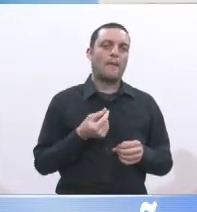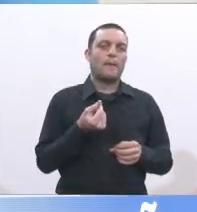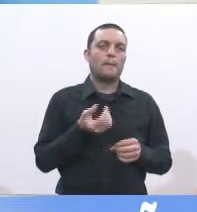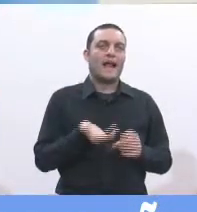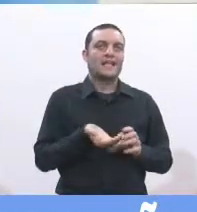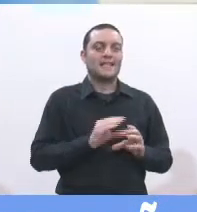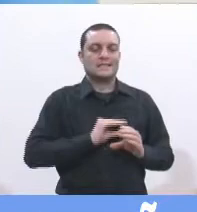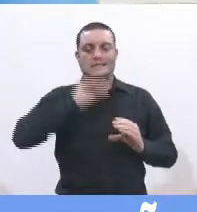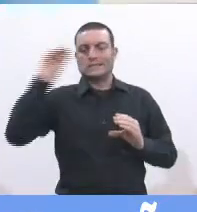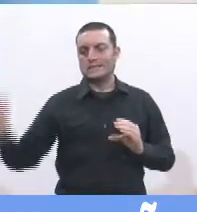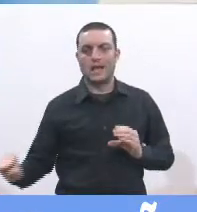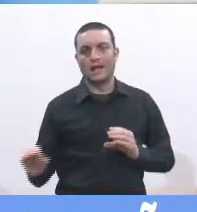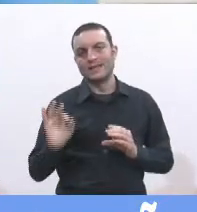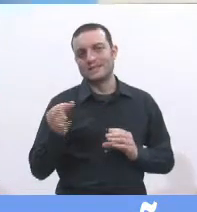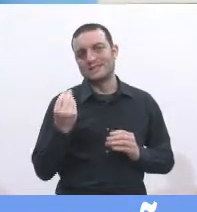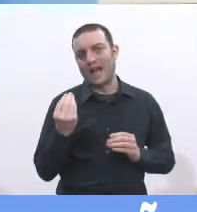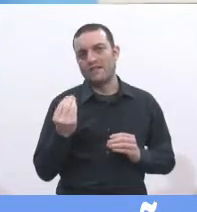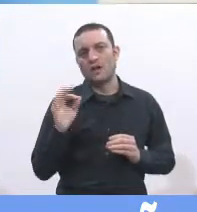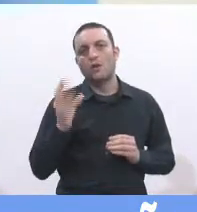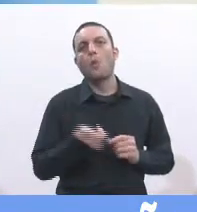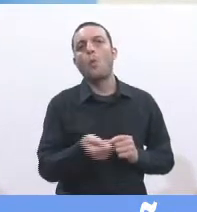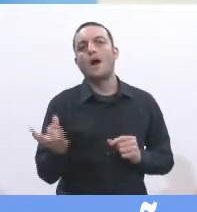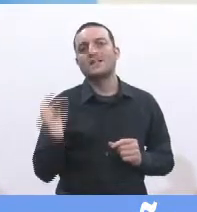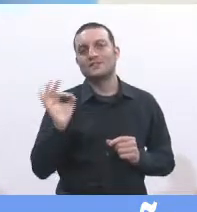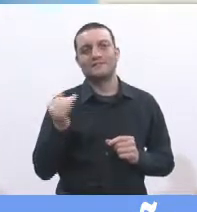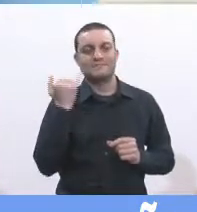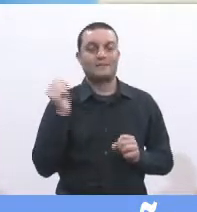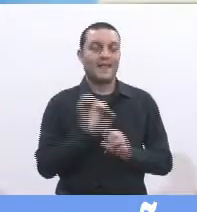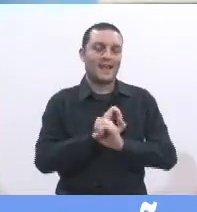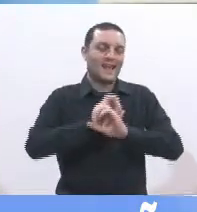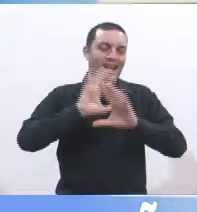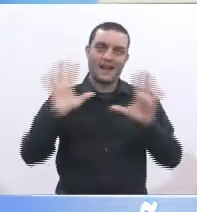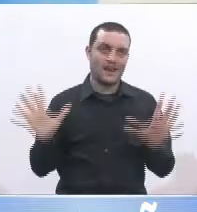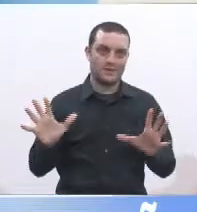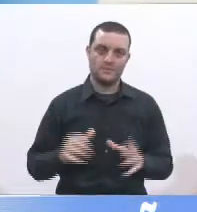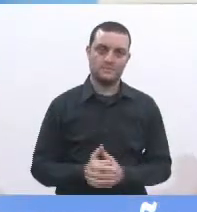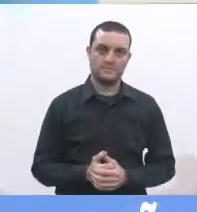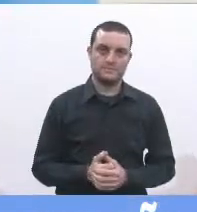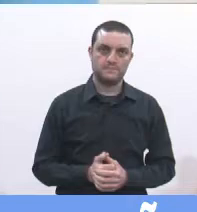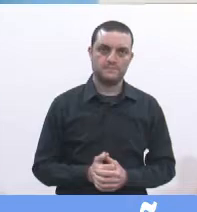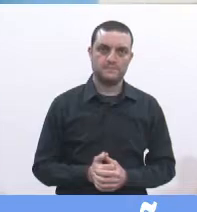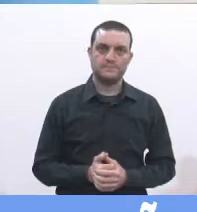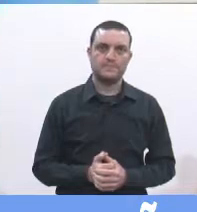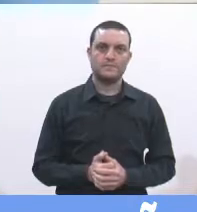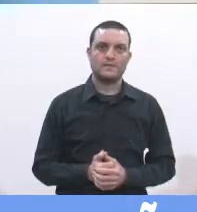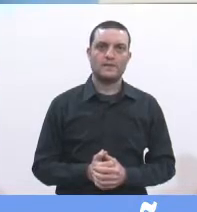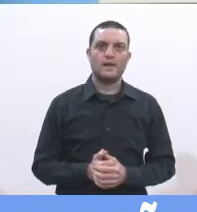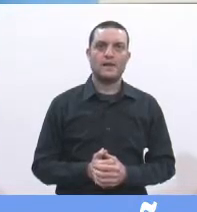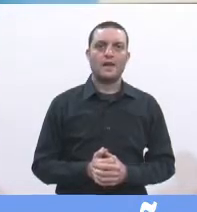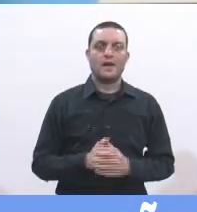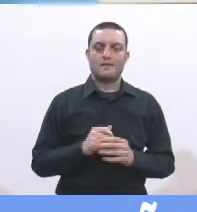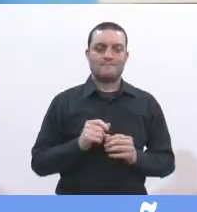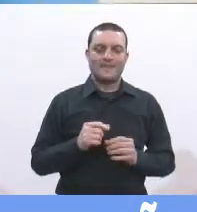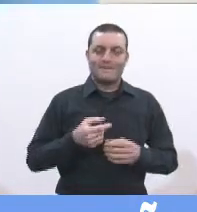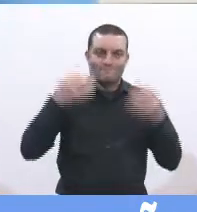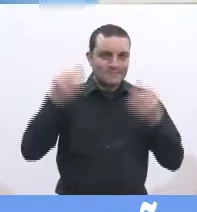estadísticas, etcétera, etcétera, para justificar. Está claro que tienen una discrecionalidad determinada con la ciudad de